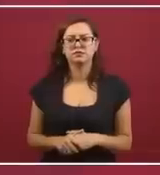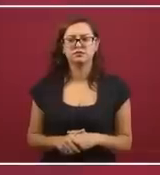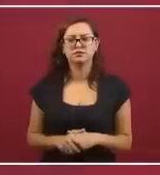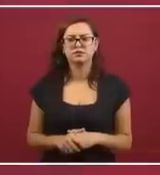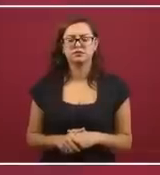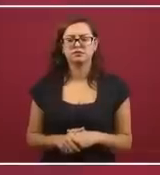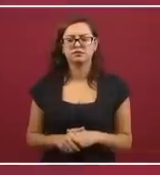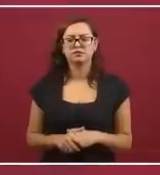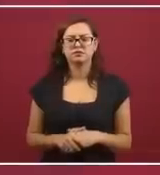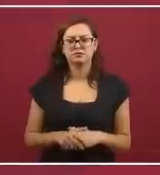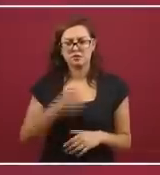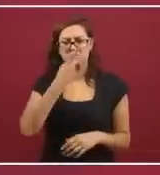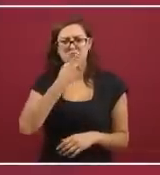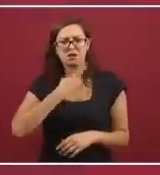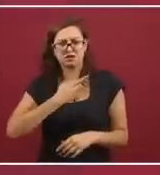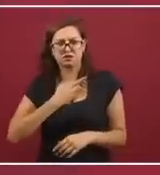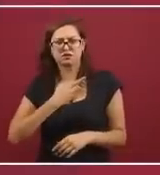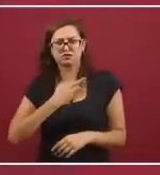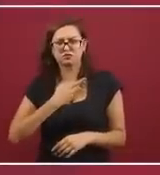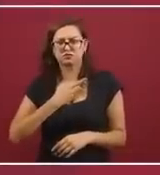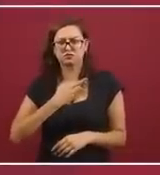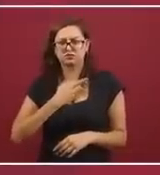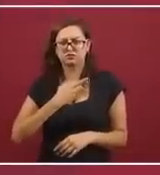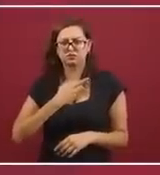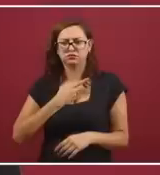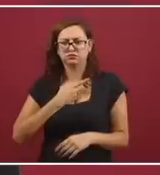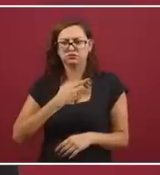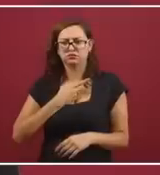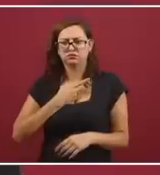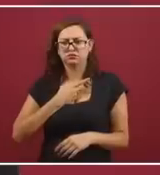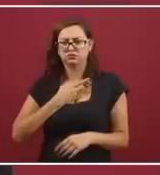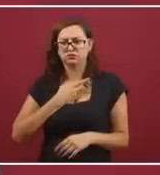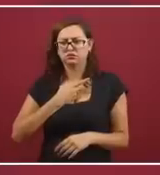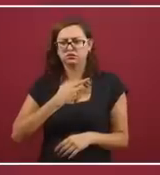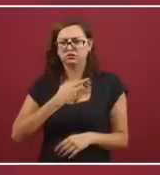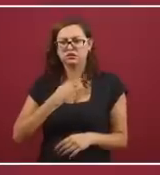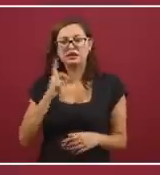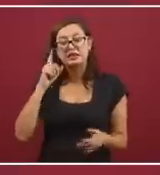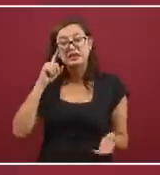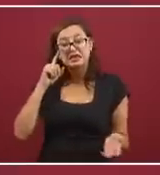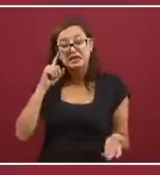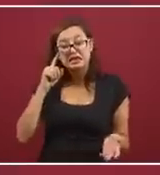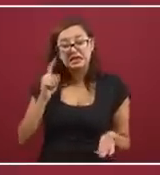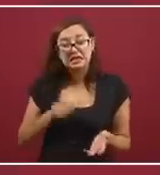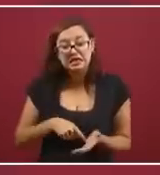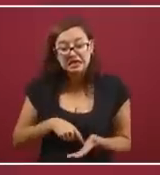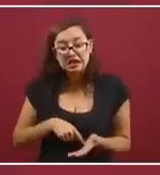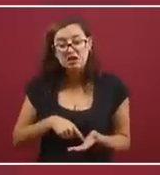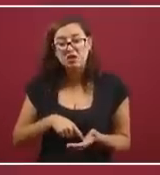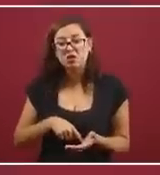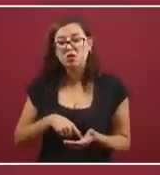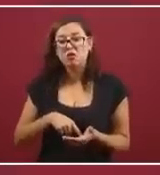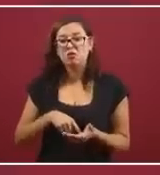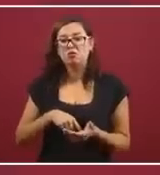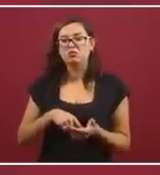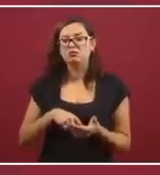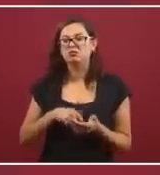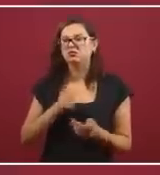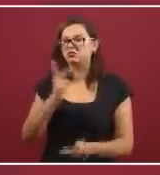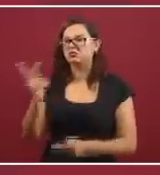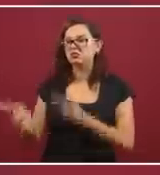creo que fue de una encuesta publicada